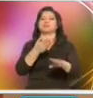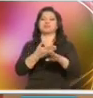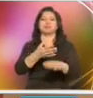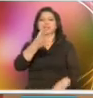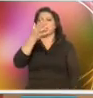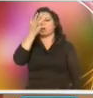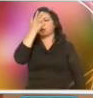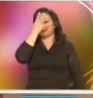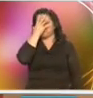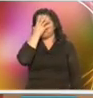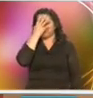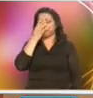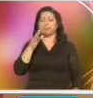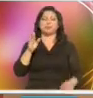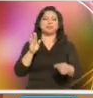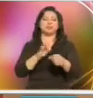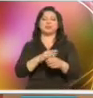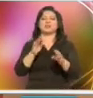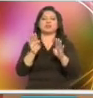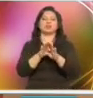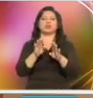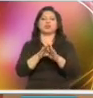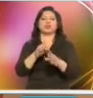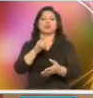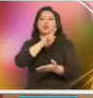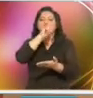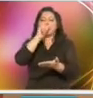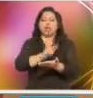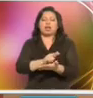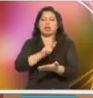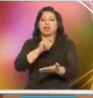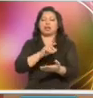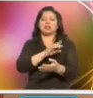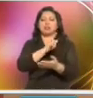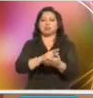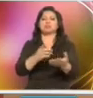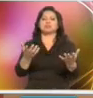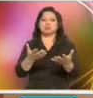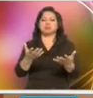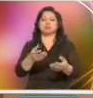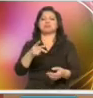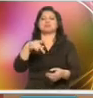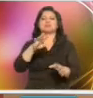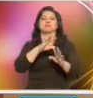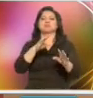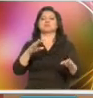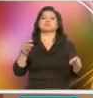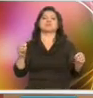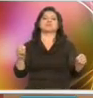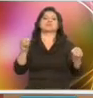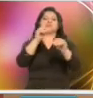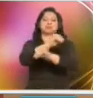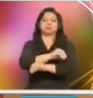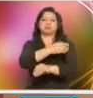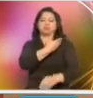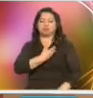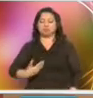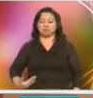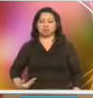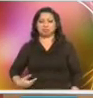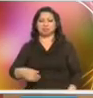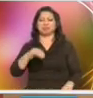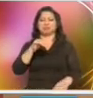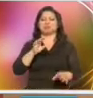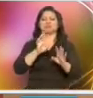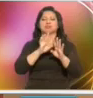para legalizar el golpe de Estado, que haya quedado presidente Huerta. Y entonces ya lo que sucede en los siguientes días, pues siguen en el Palacio